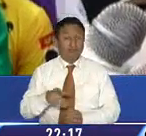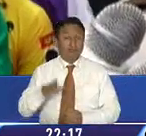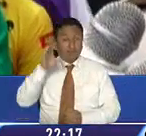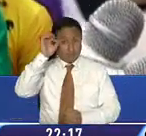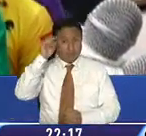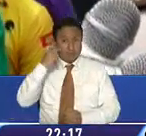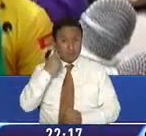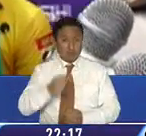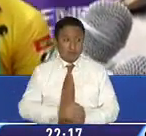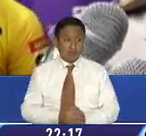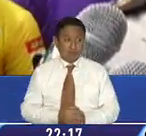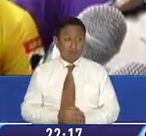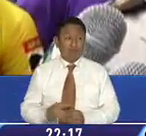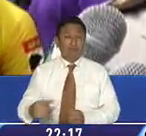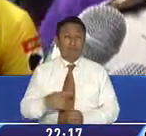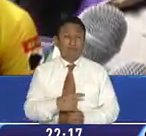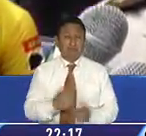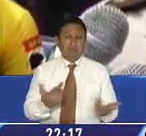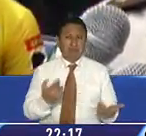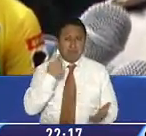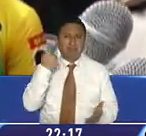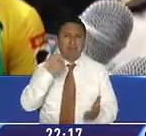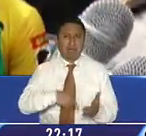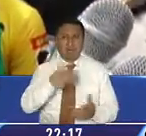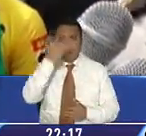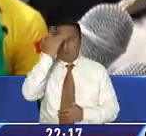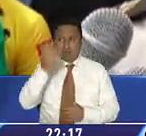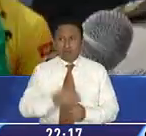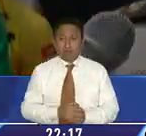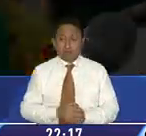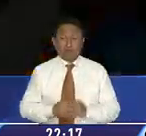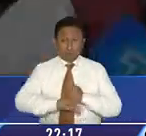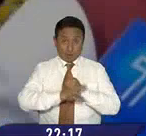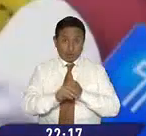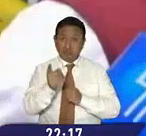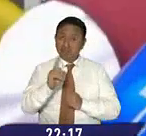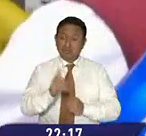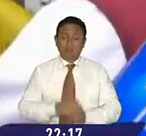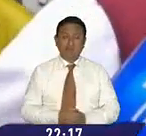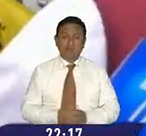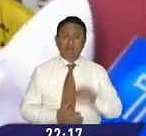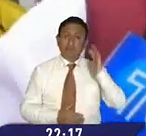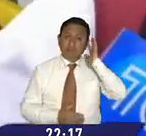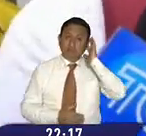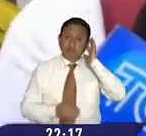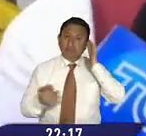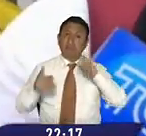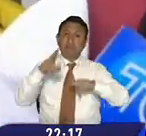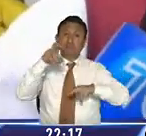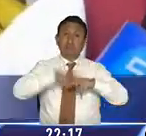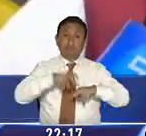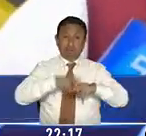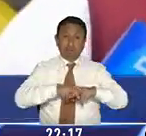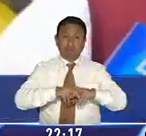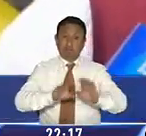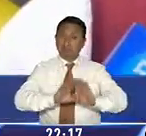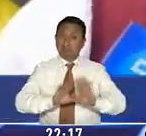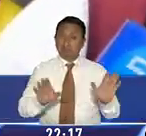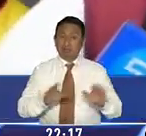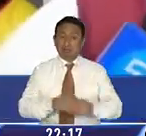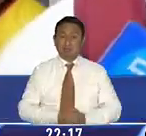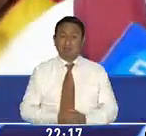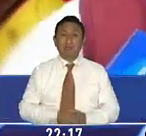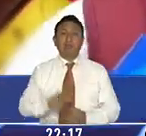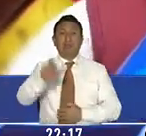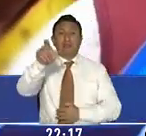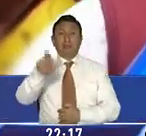declaraciones, no hay el móvil, presuntamente no es el robo, presuntamente. Ya estaba sentada ahí y de ahí no se movió, no que la